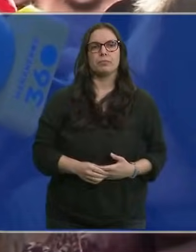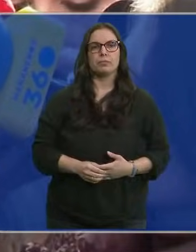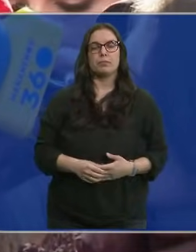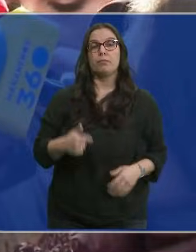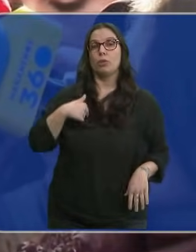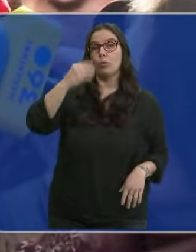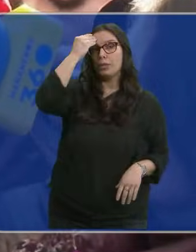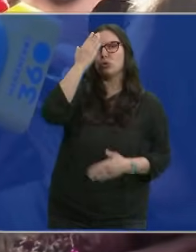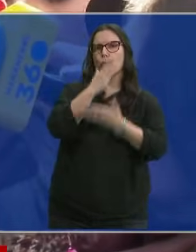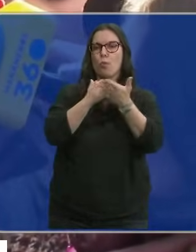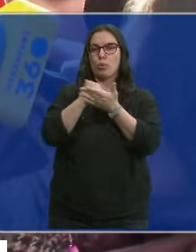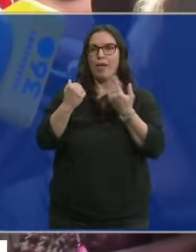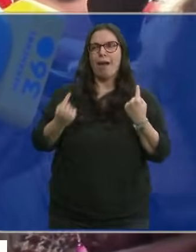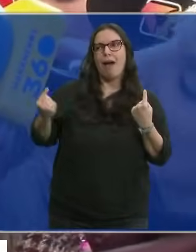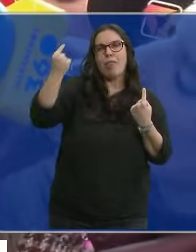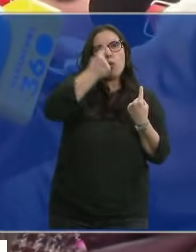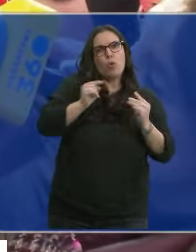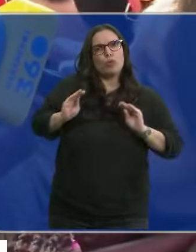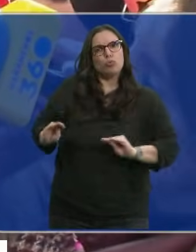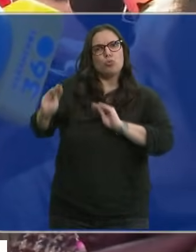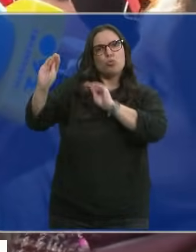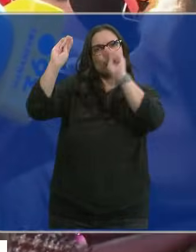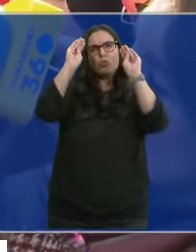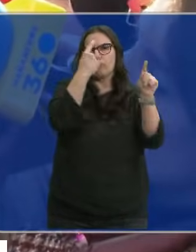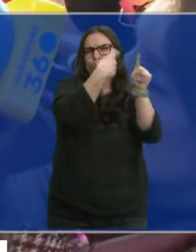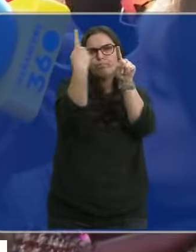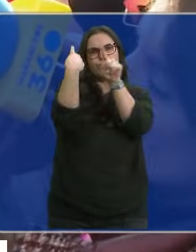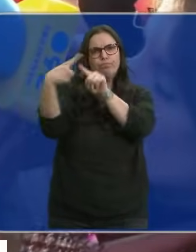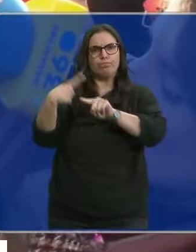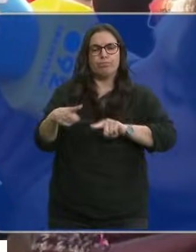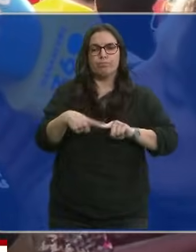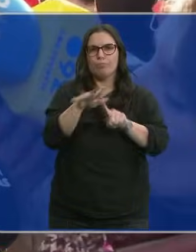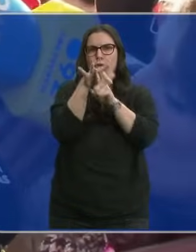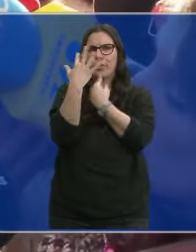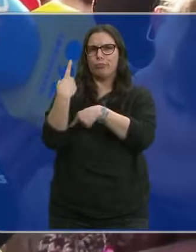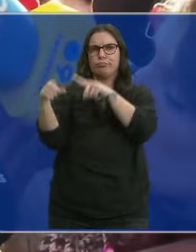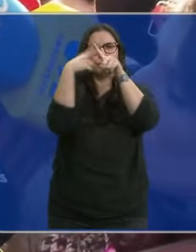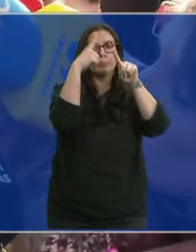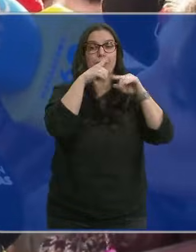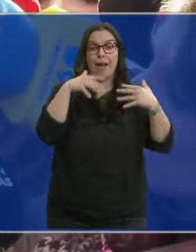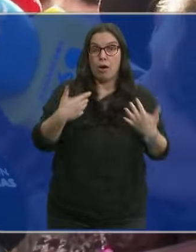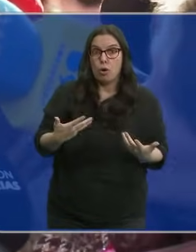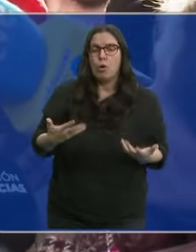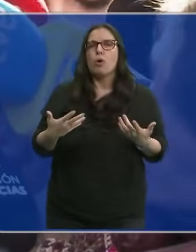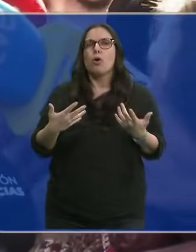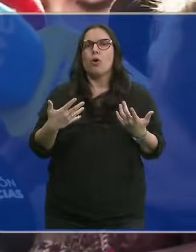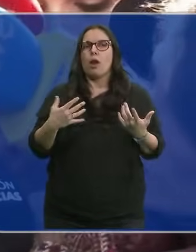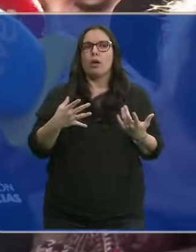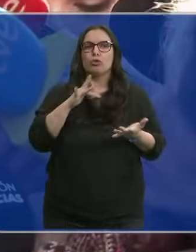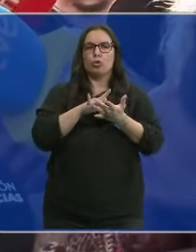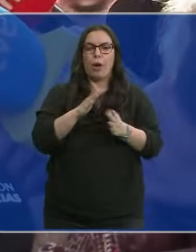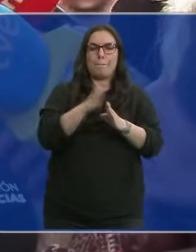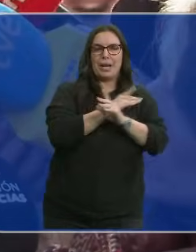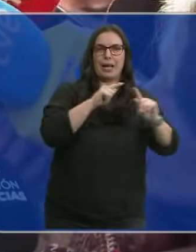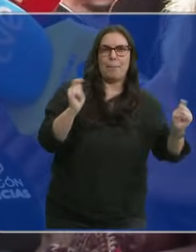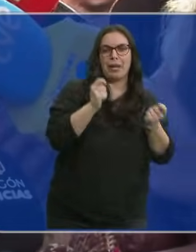Yo creo que cada comunidad autónoma es distinta y en estos momentos lo que empieza es la